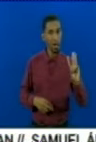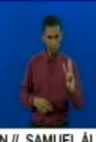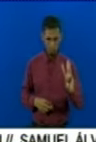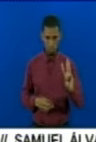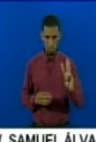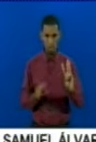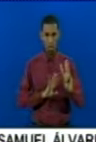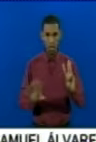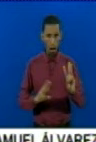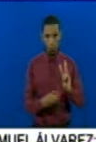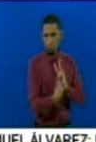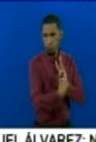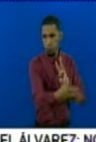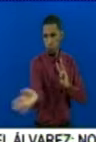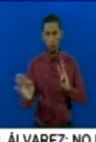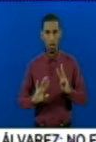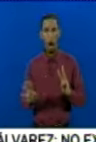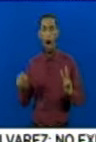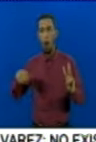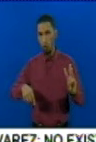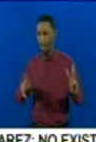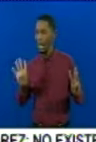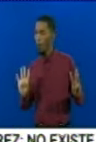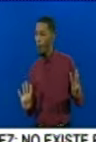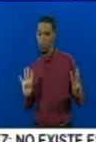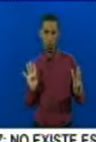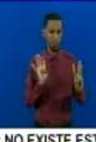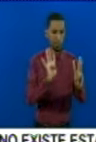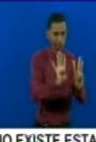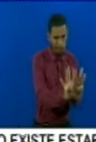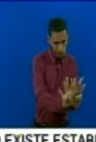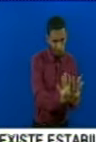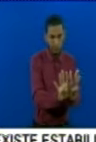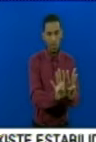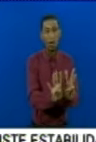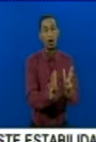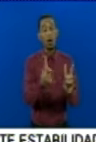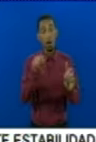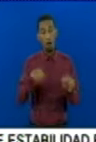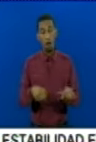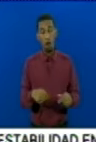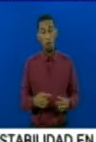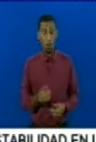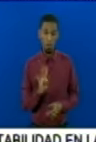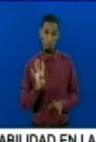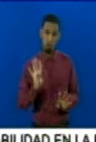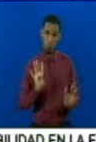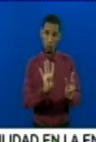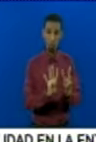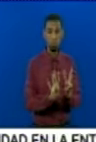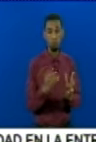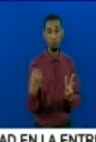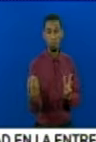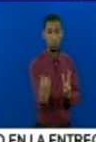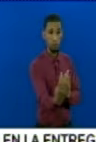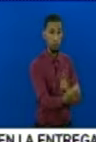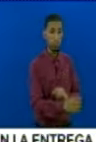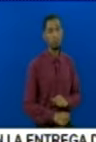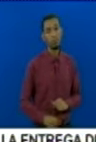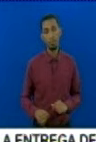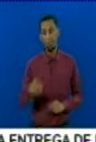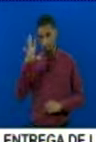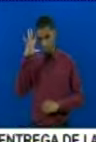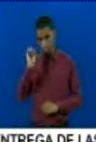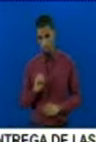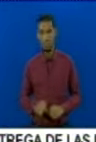con 3 al menos. Y ahora ya estamos en la segunda tanda de la distribución con las otras 4 Libra de arroz y los dos cloros.